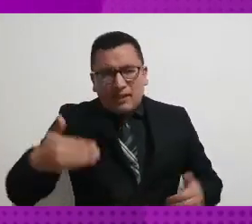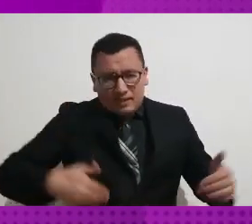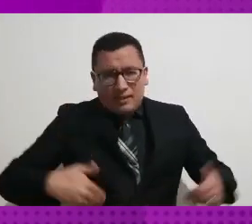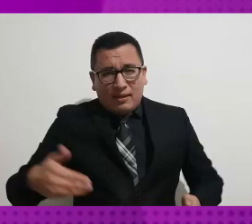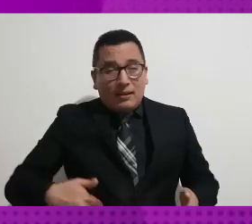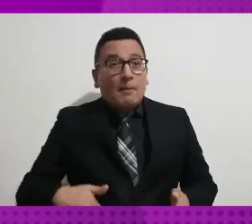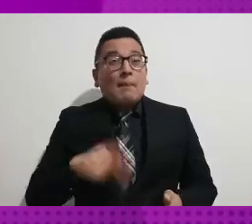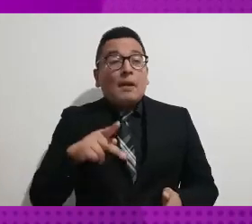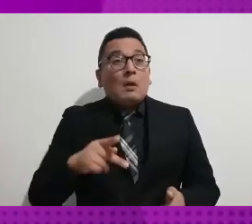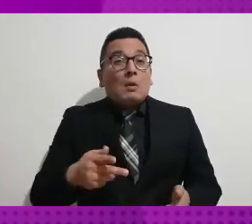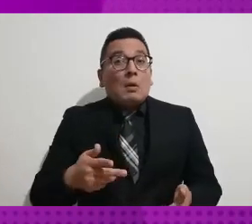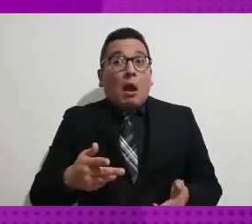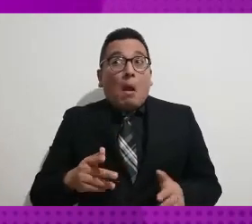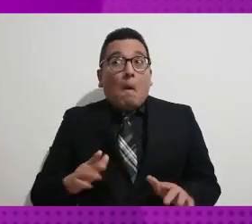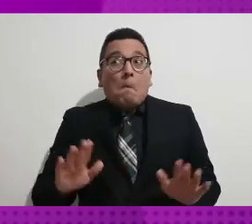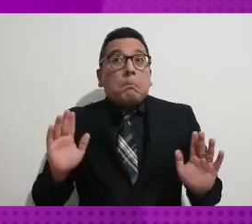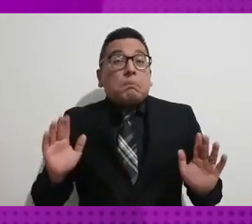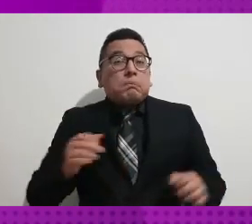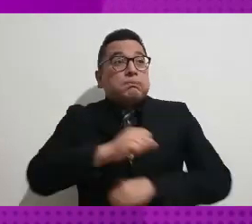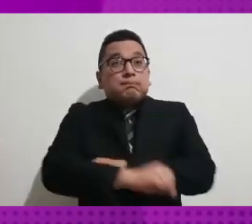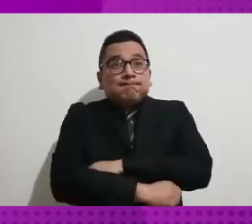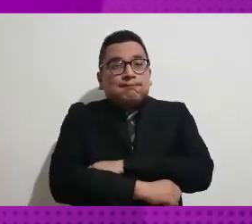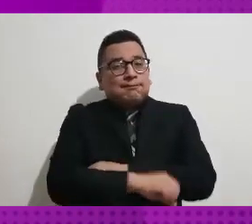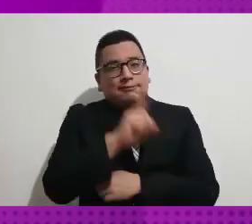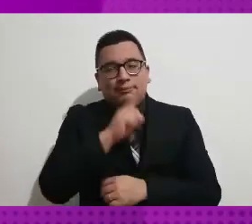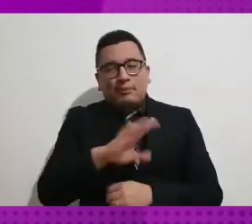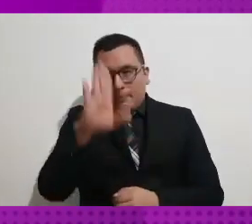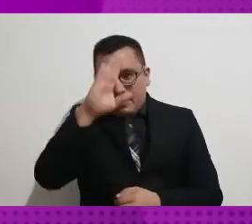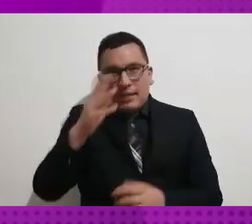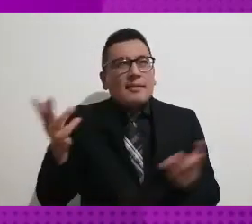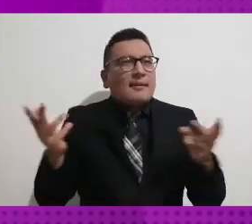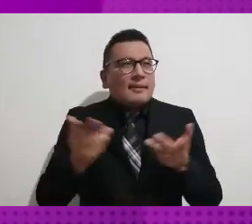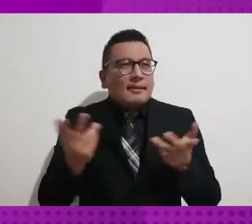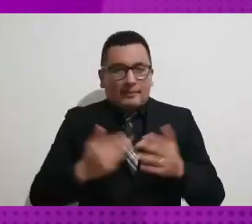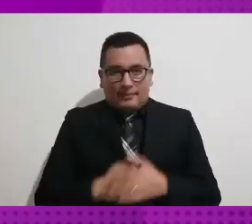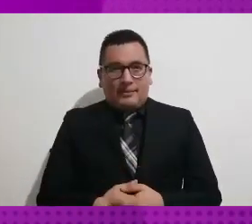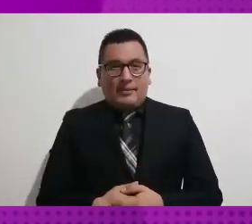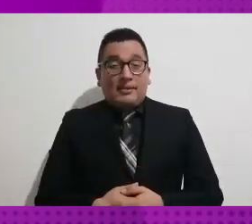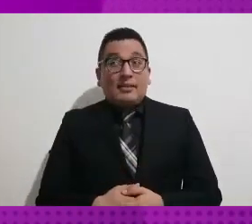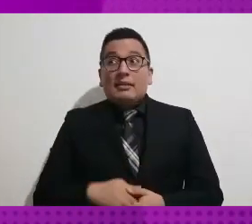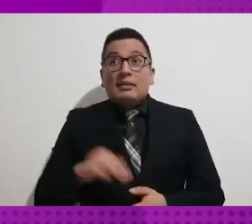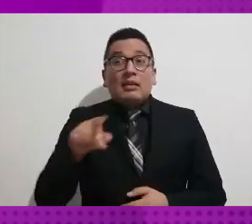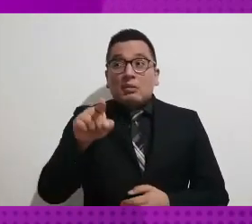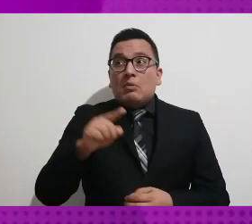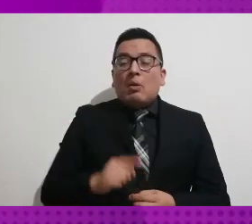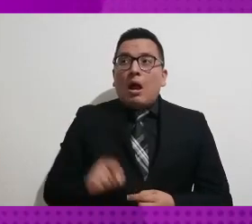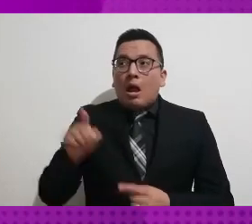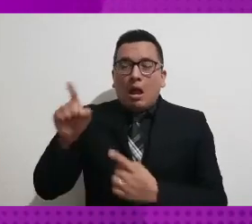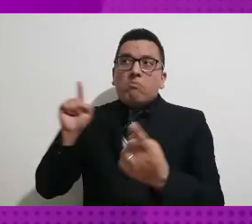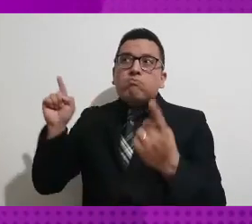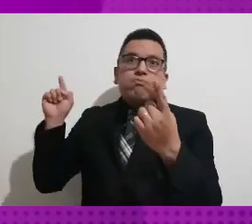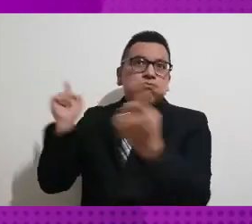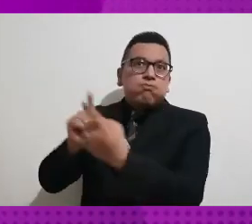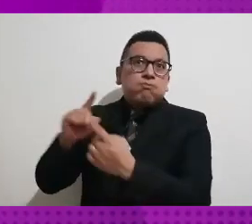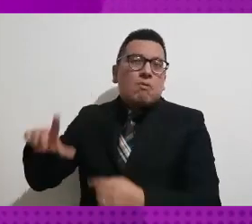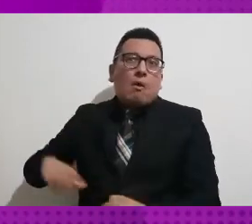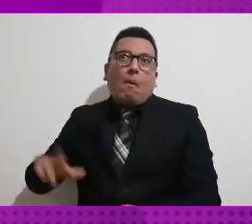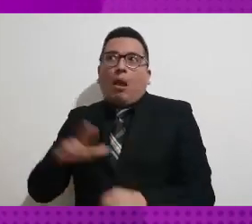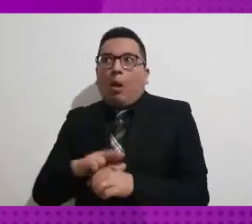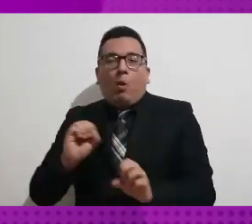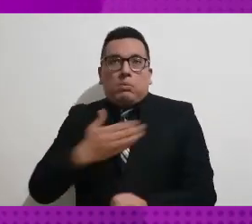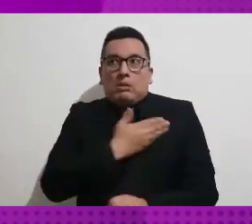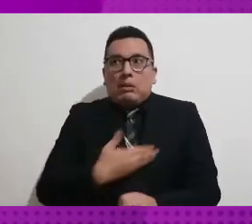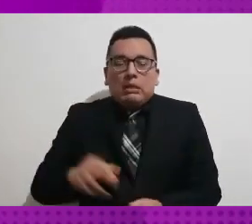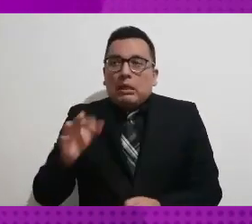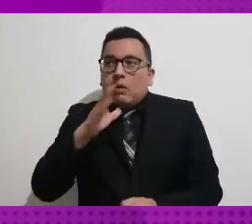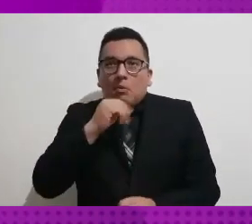el tal o cual gobernante. En tu entorno, ¿qué es lo que puedes hacer? Entonces, si ahí